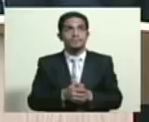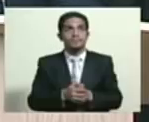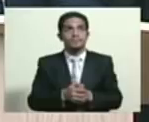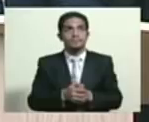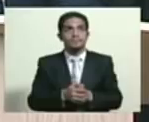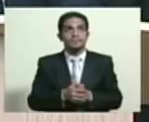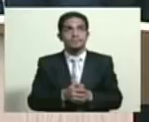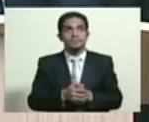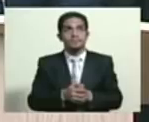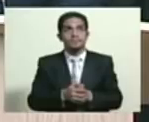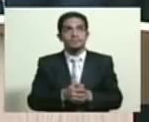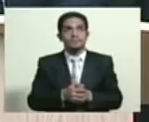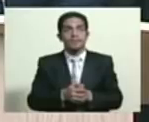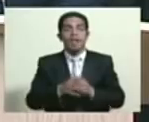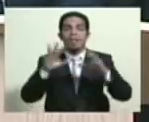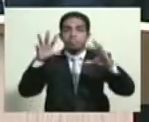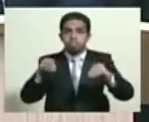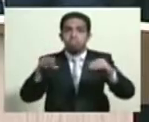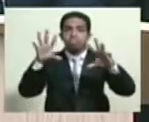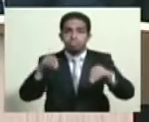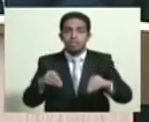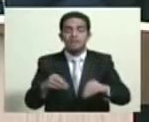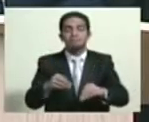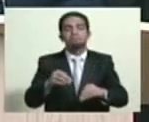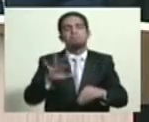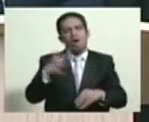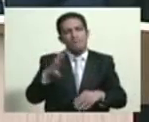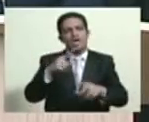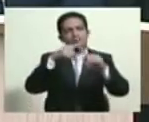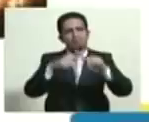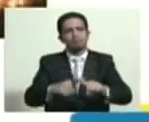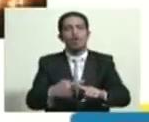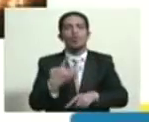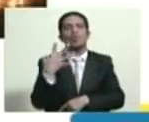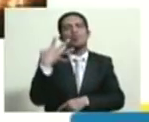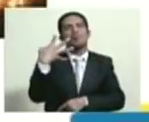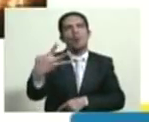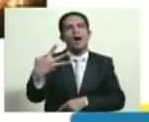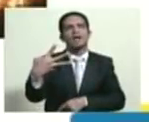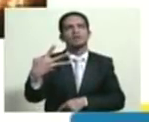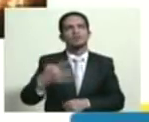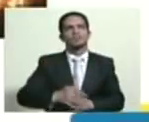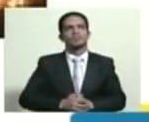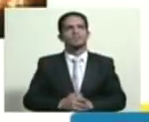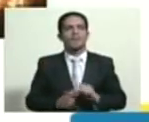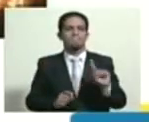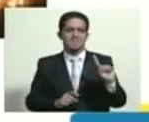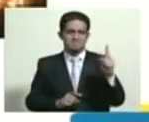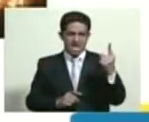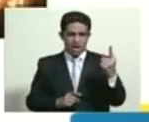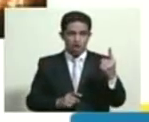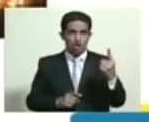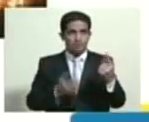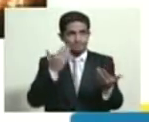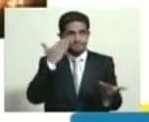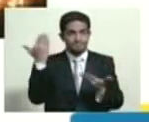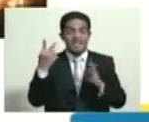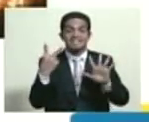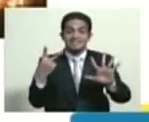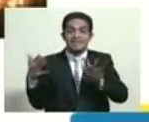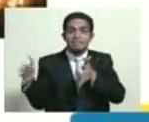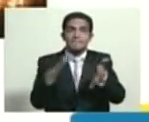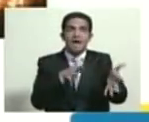4 sabotajes al sistema eléctrico nacional. Primero fue el 7 de